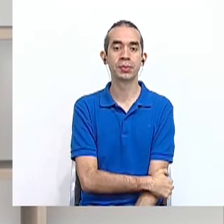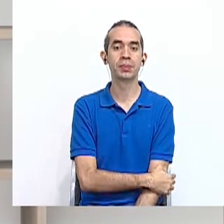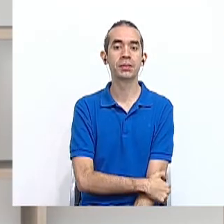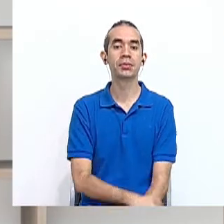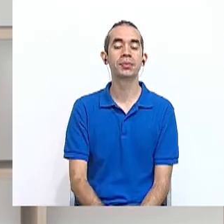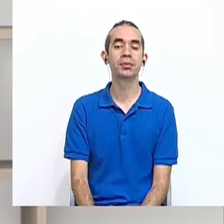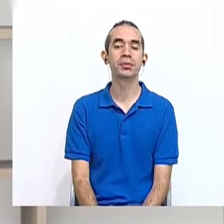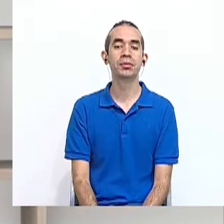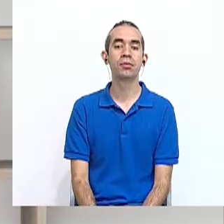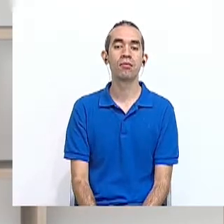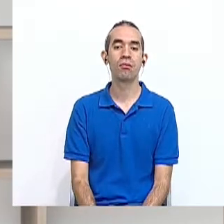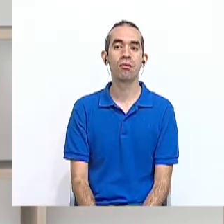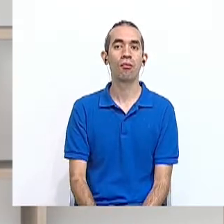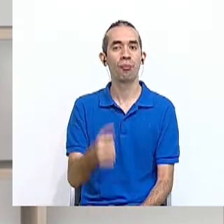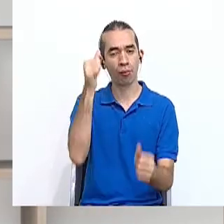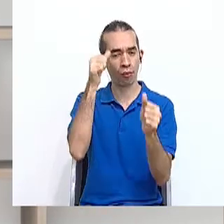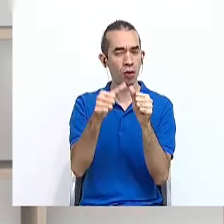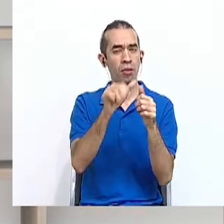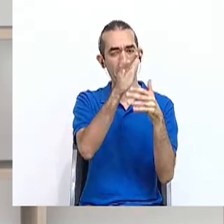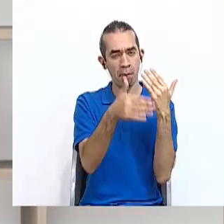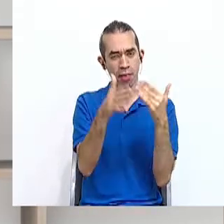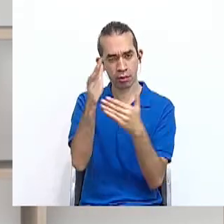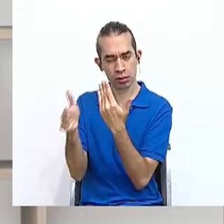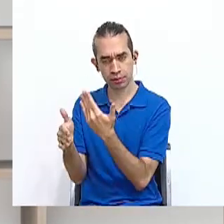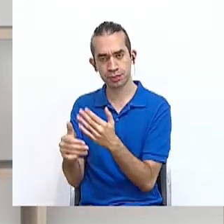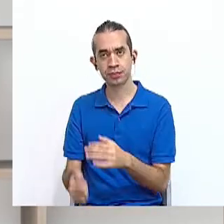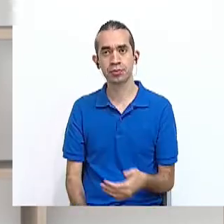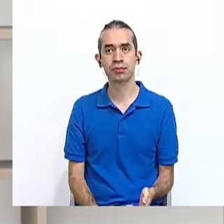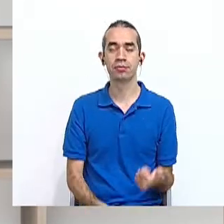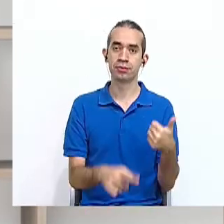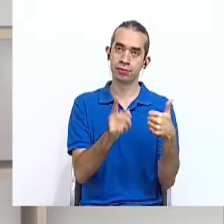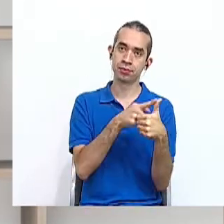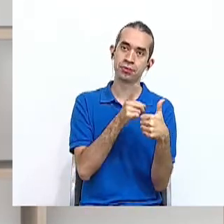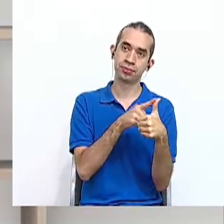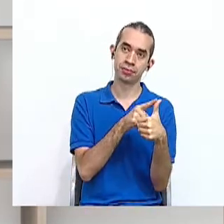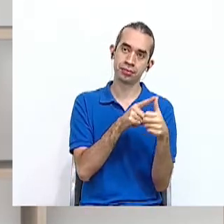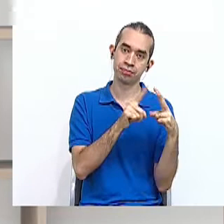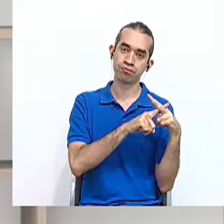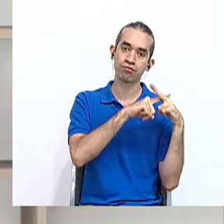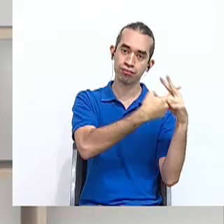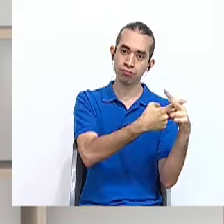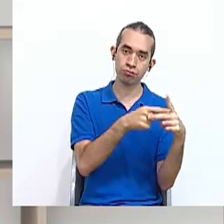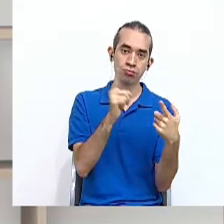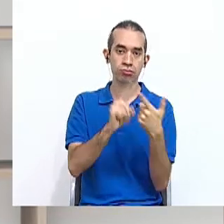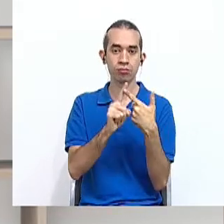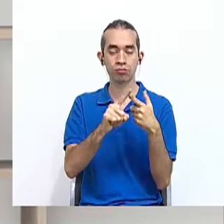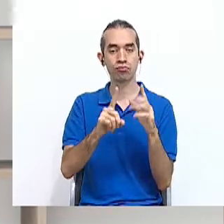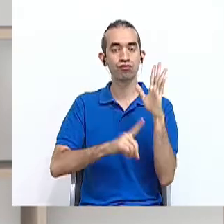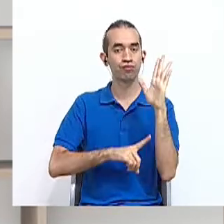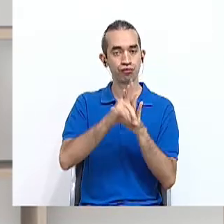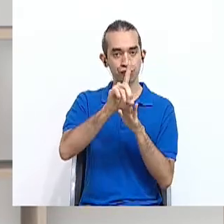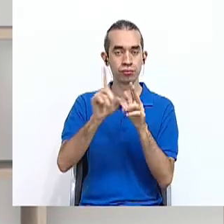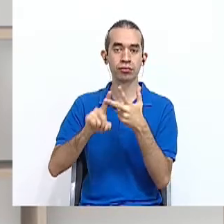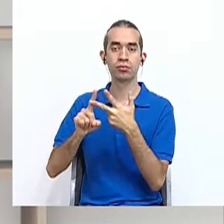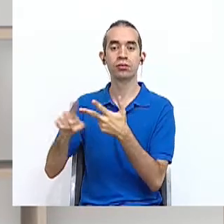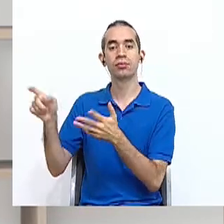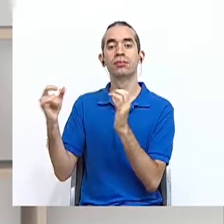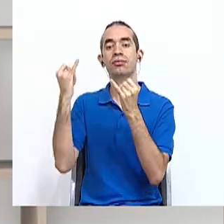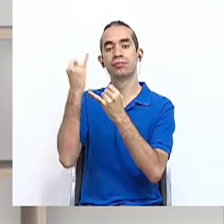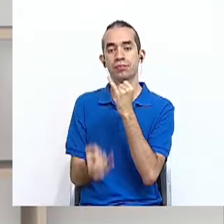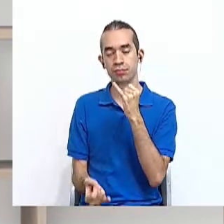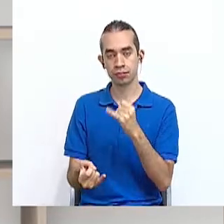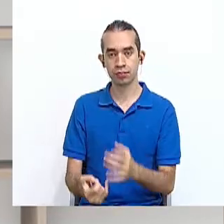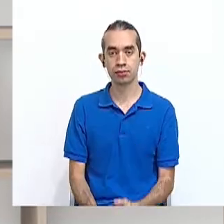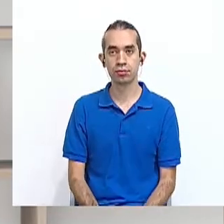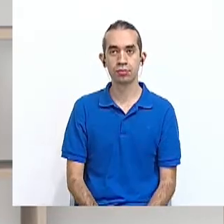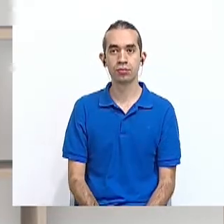Y hablamos de los apartados, ¿se acuerdan? Bueno, los apartados eran 3: la introducción, el desarrollo y la conclusión. ¿Por qué